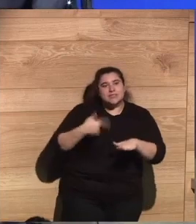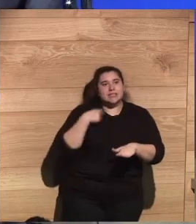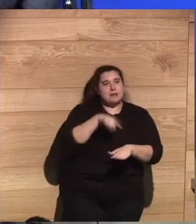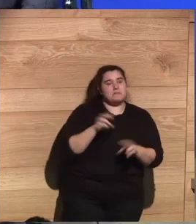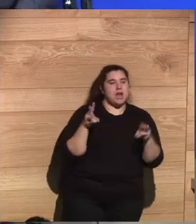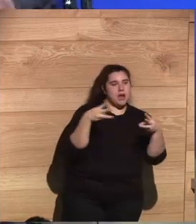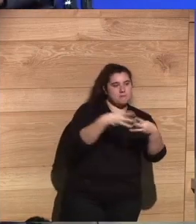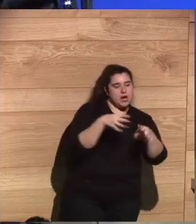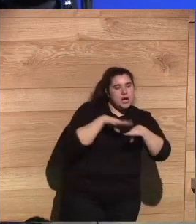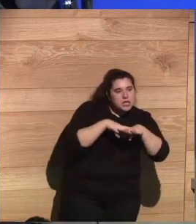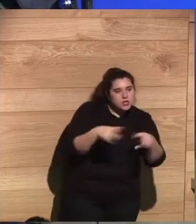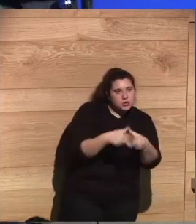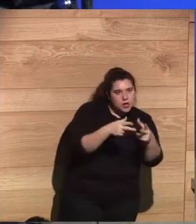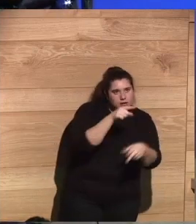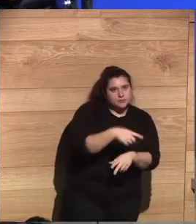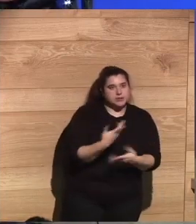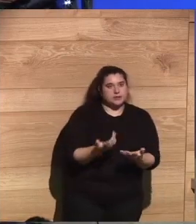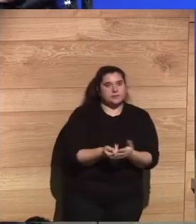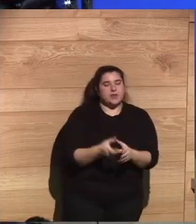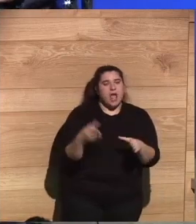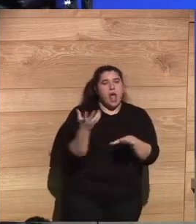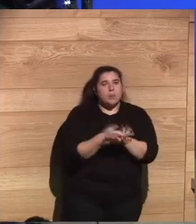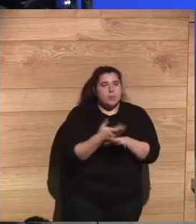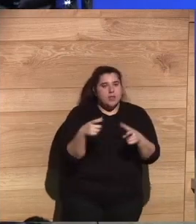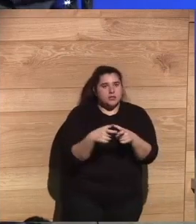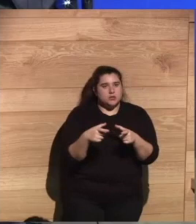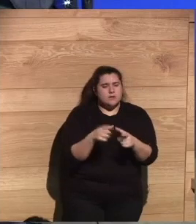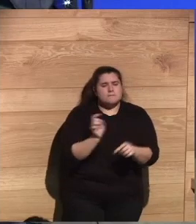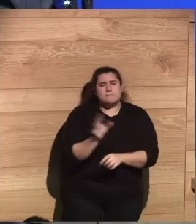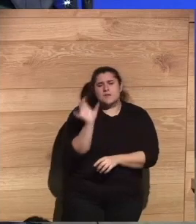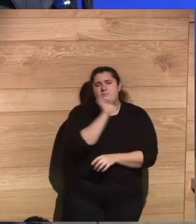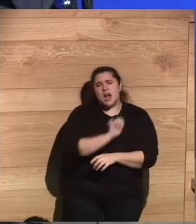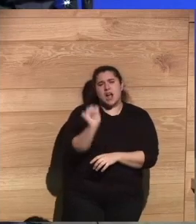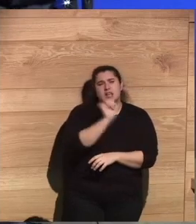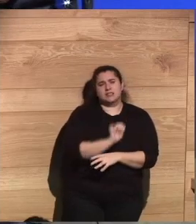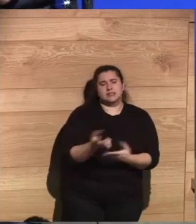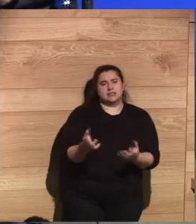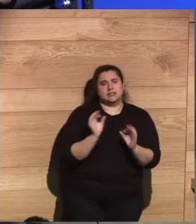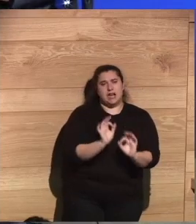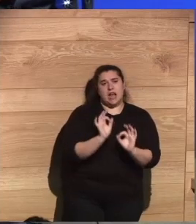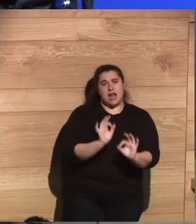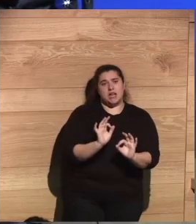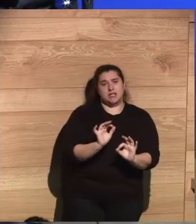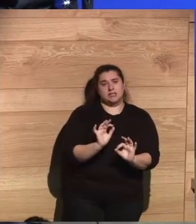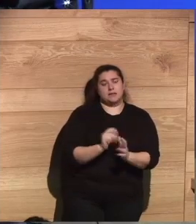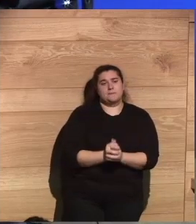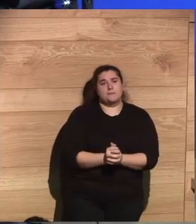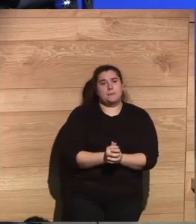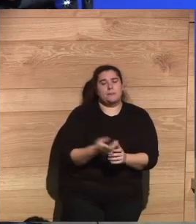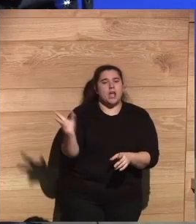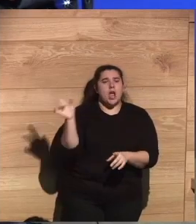el disco en las redes. Hay que decirlo antes que nos vayamos. El disco es increíble, realmente. No lo hemos dicho claramente, pero el disco es una maravilla de precisión.